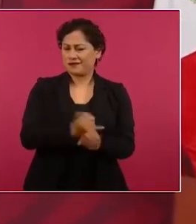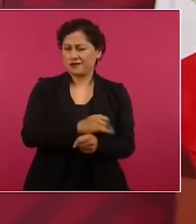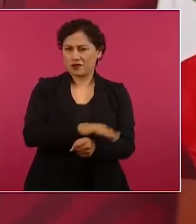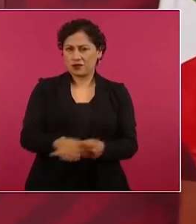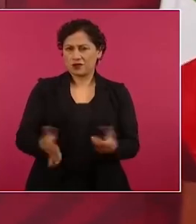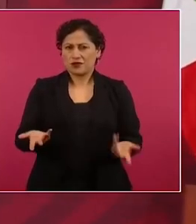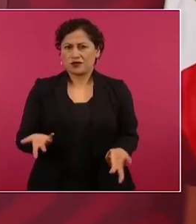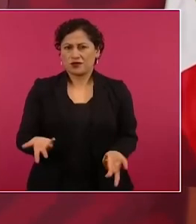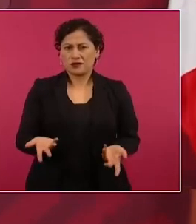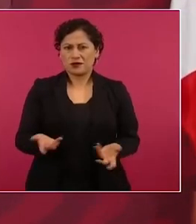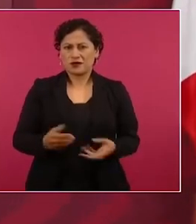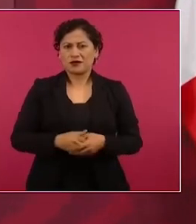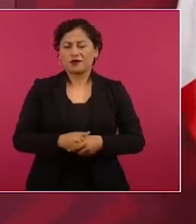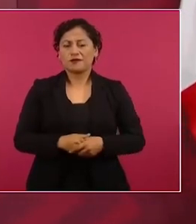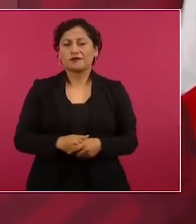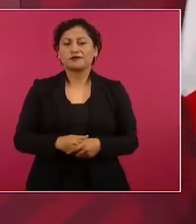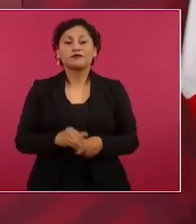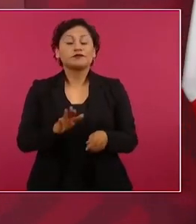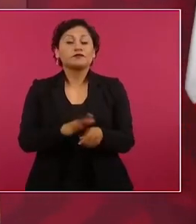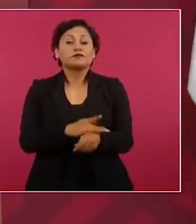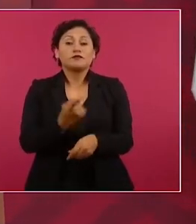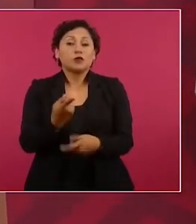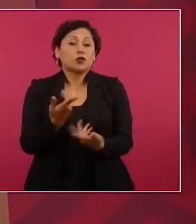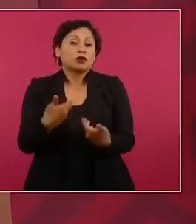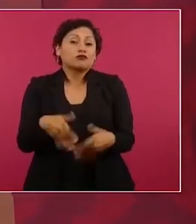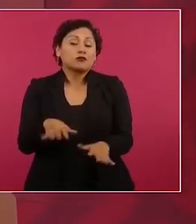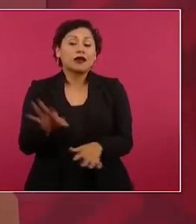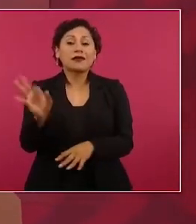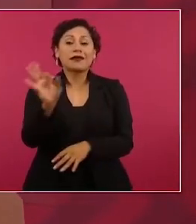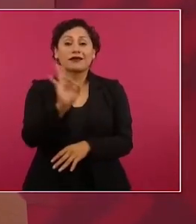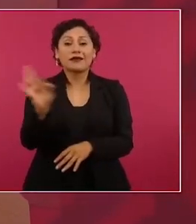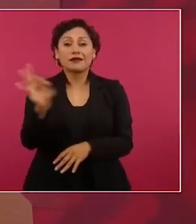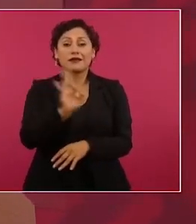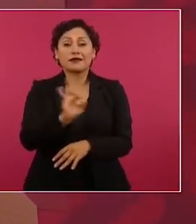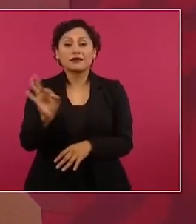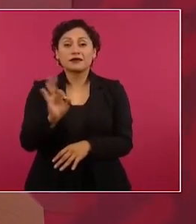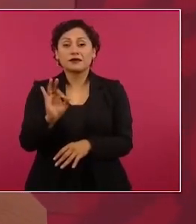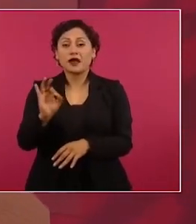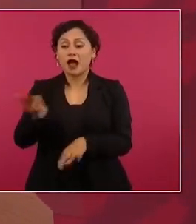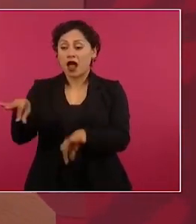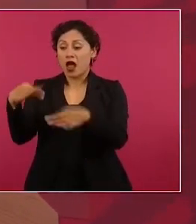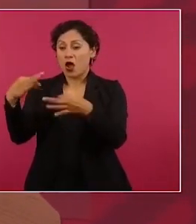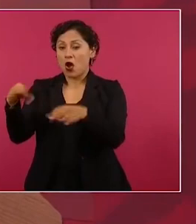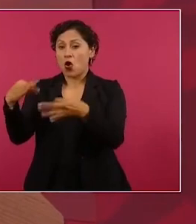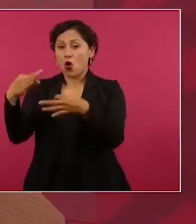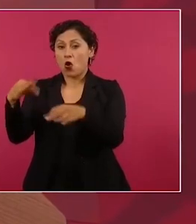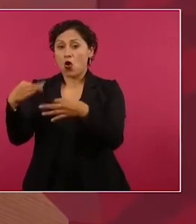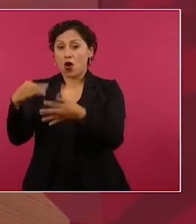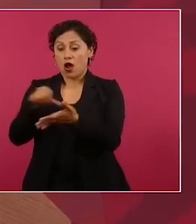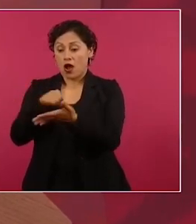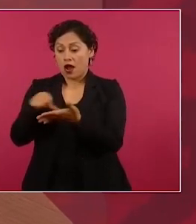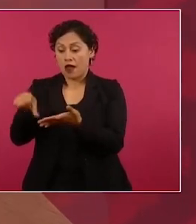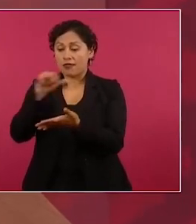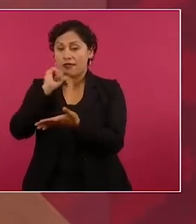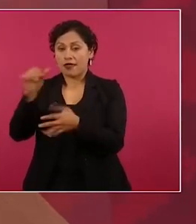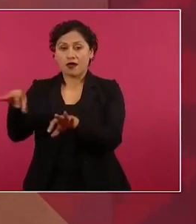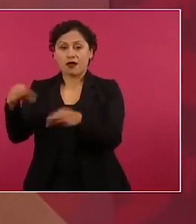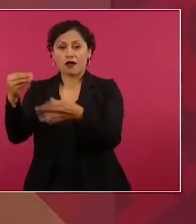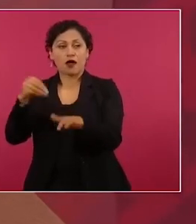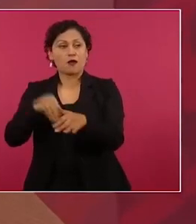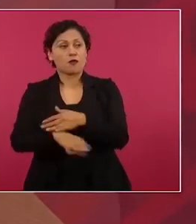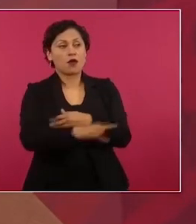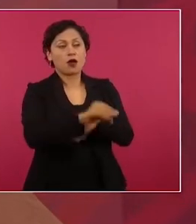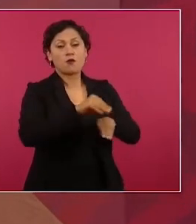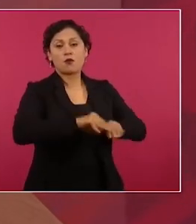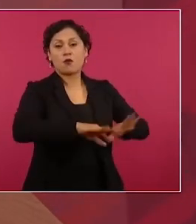porque a lo mejor quienes filtraron ese documento sin testar lo hicieron